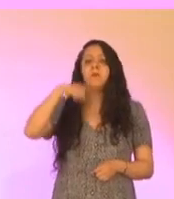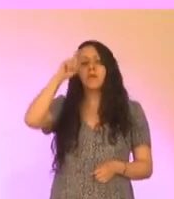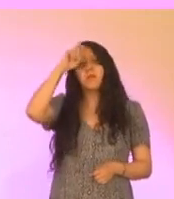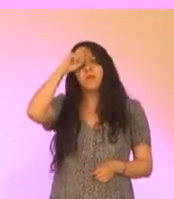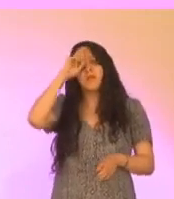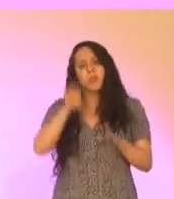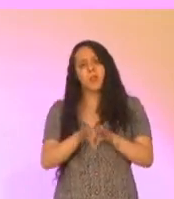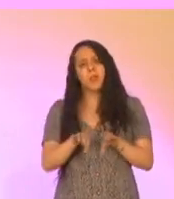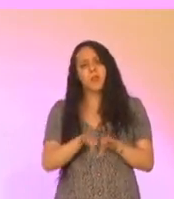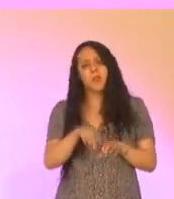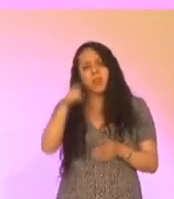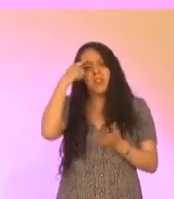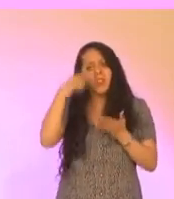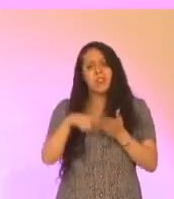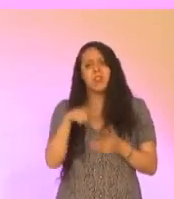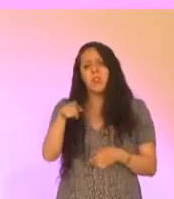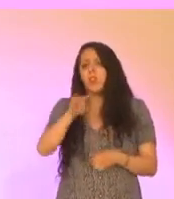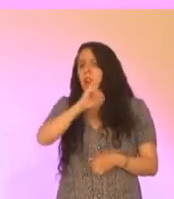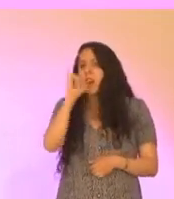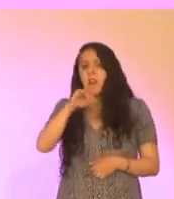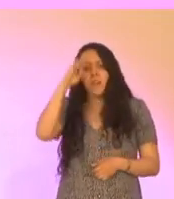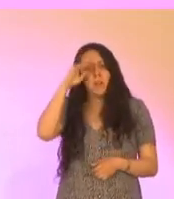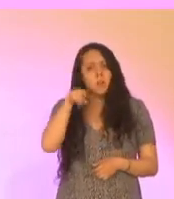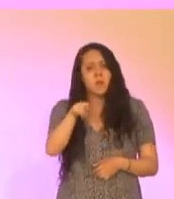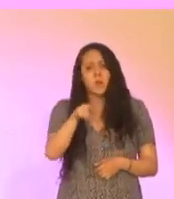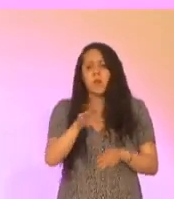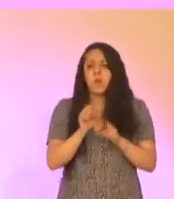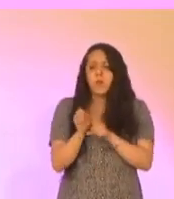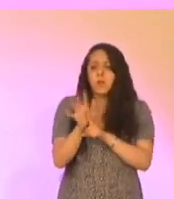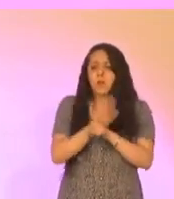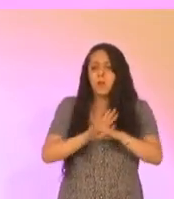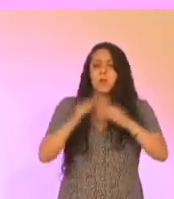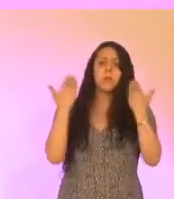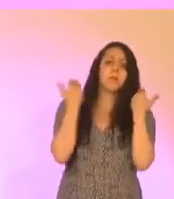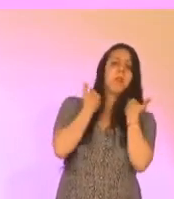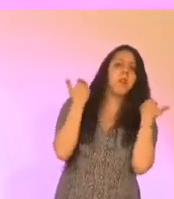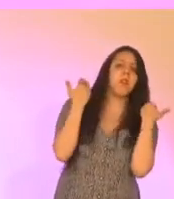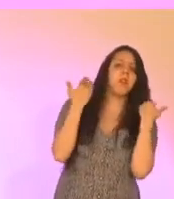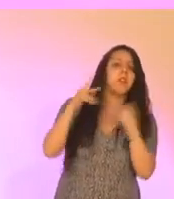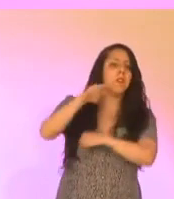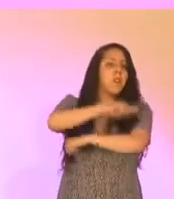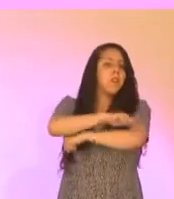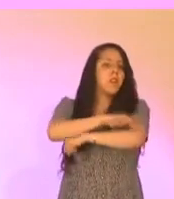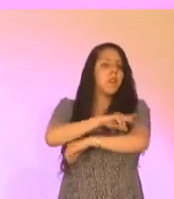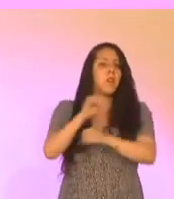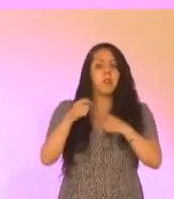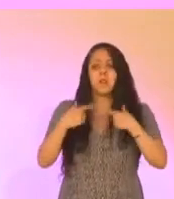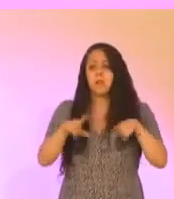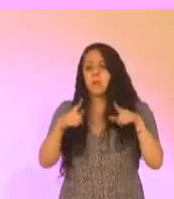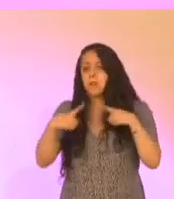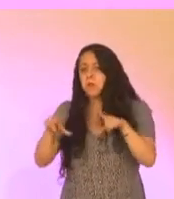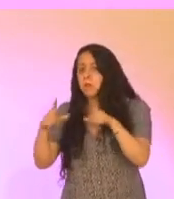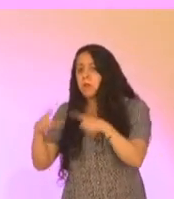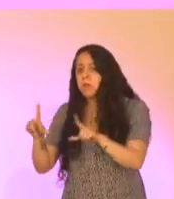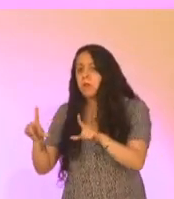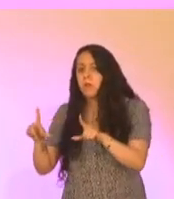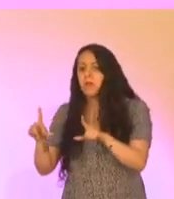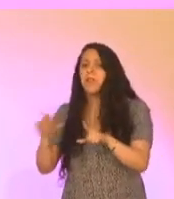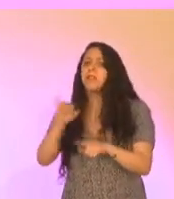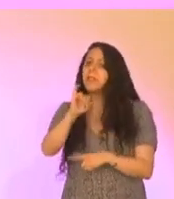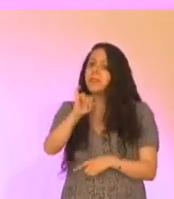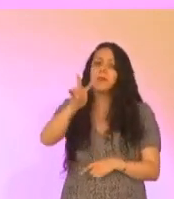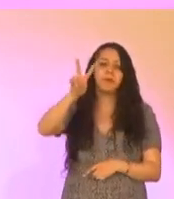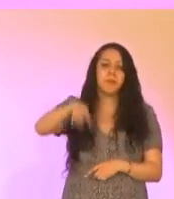convenció a través de unas diapositivas en power point fue exponiendo su caso y todos terminamos gratamente convencidos de los quejosos que es el cabello mojado